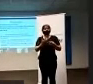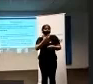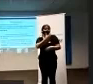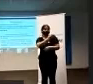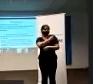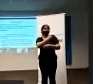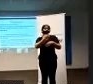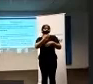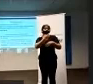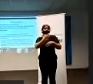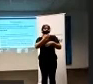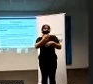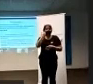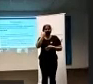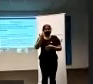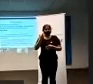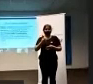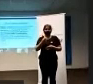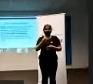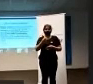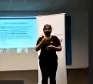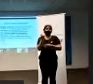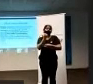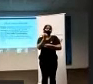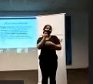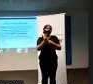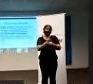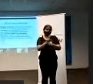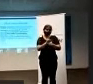su administración. Siguiente.